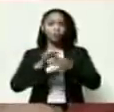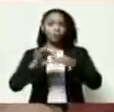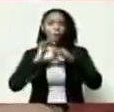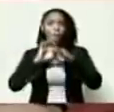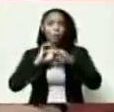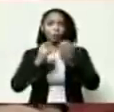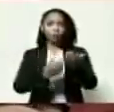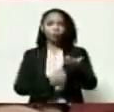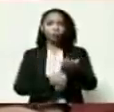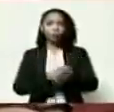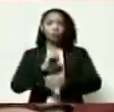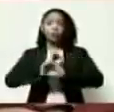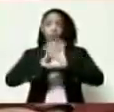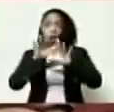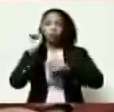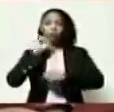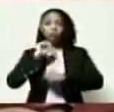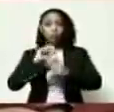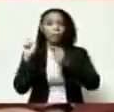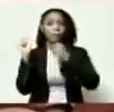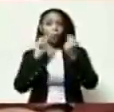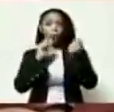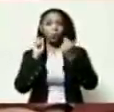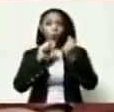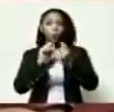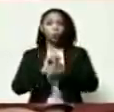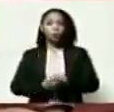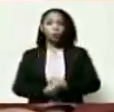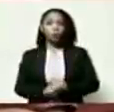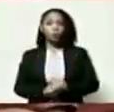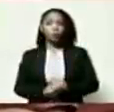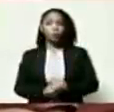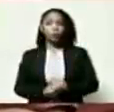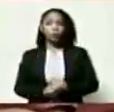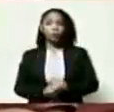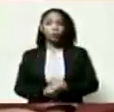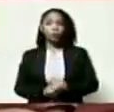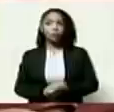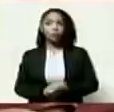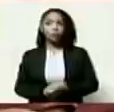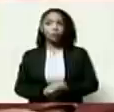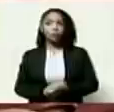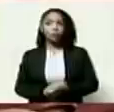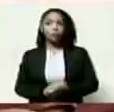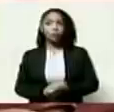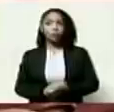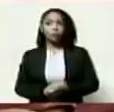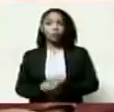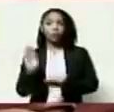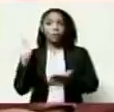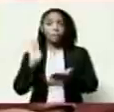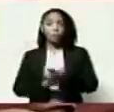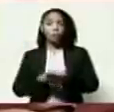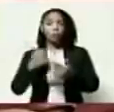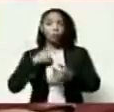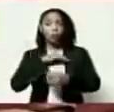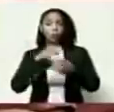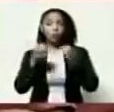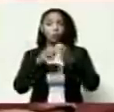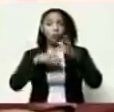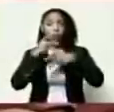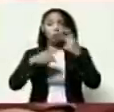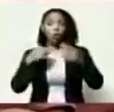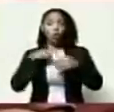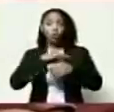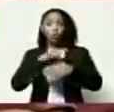Y claro que se discutió. La posición de nuestro partido es que confiamos